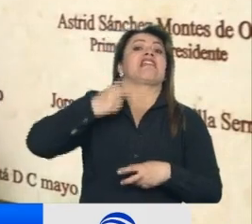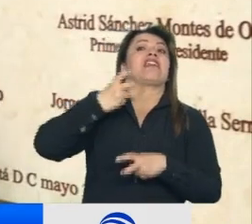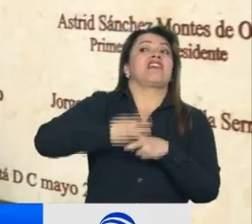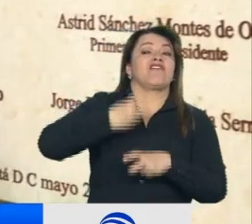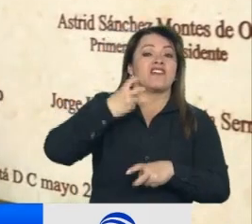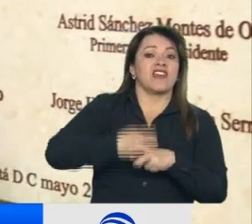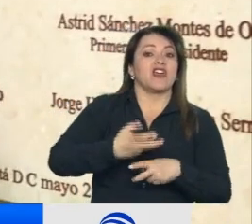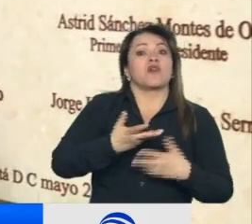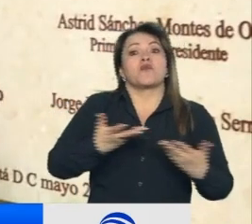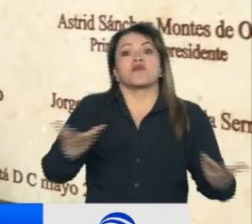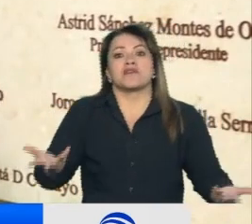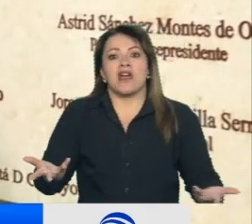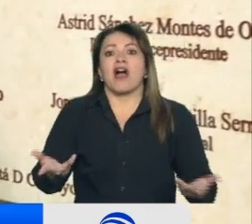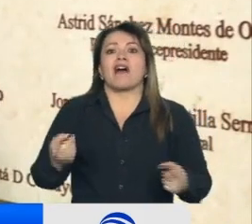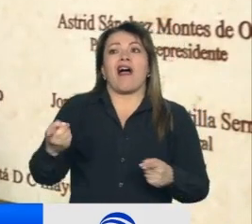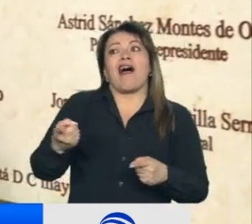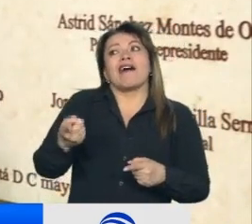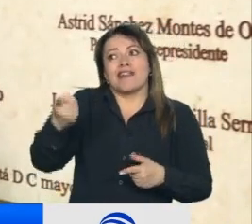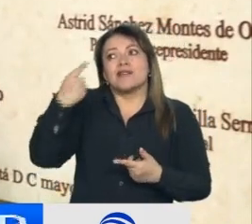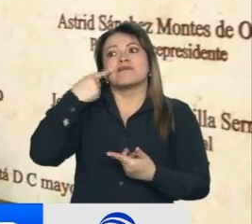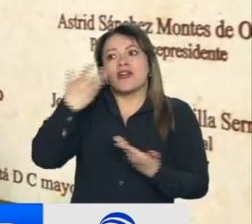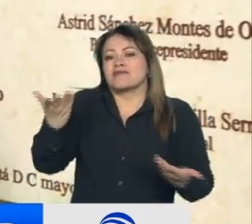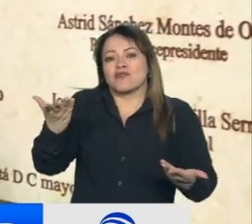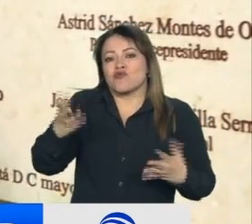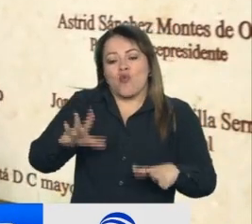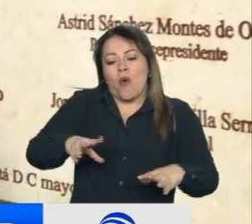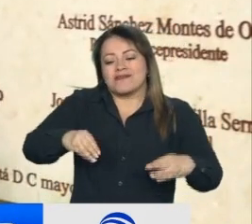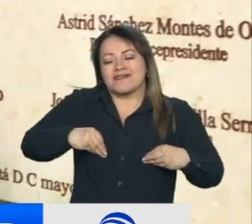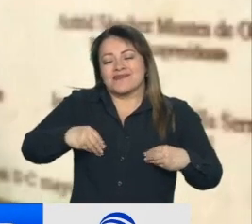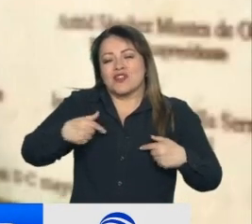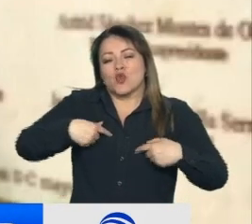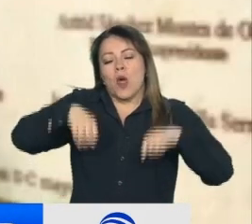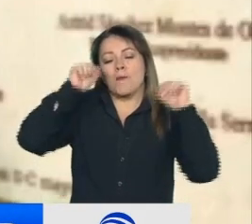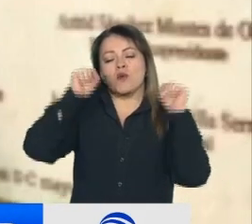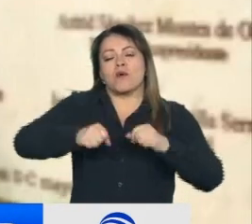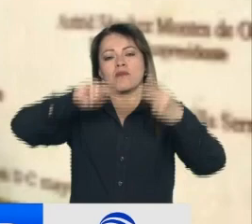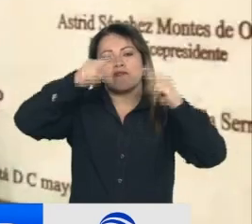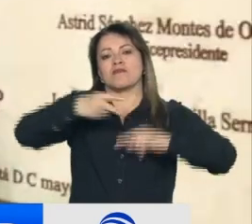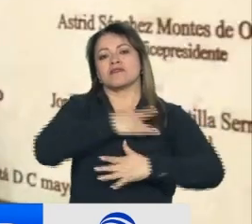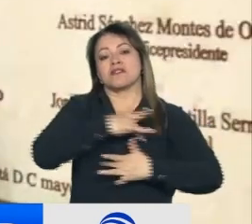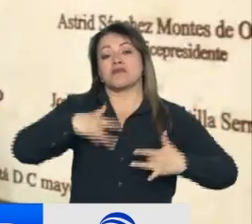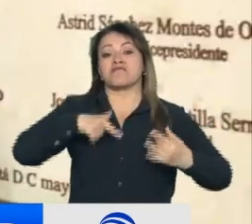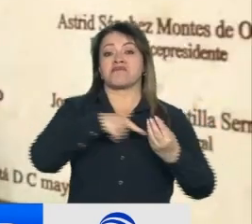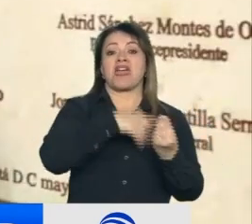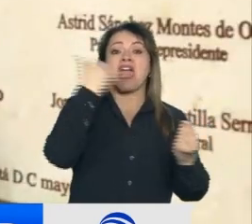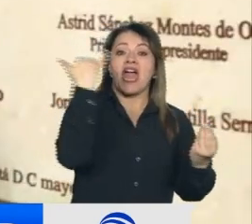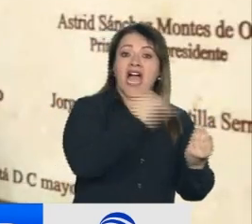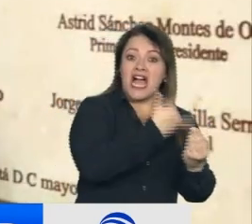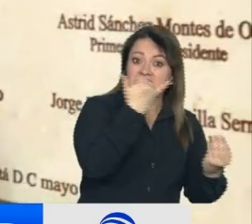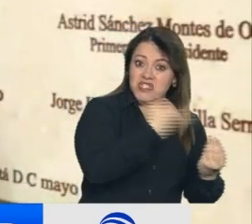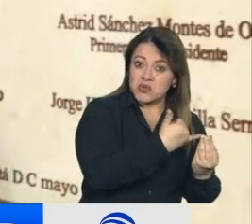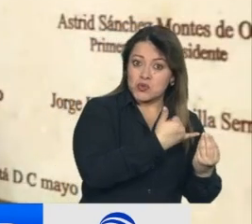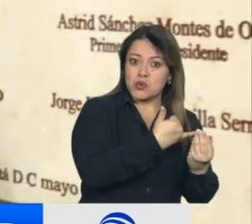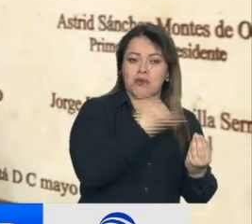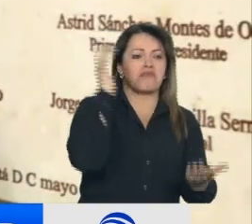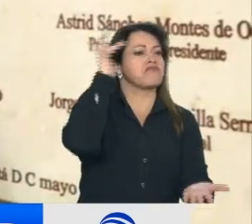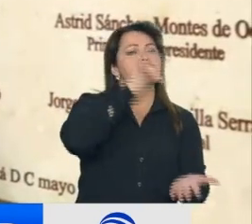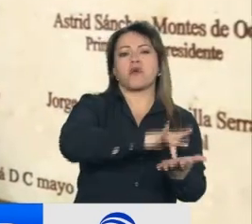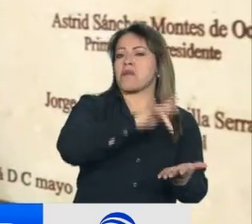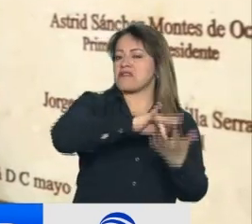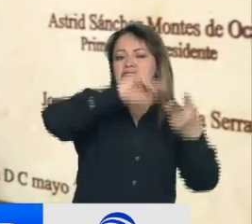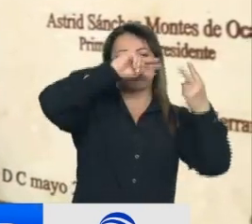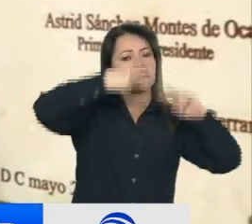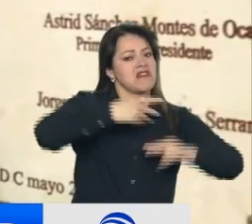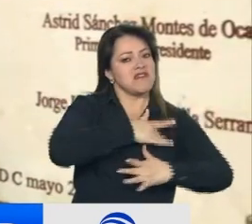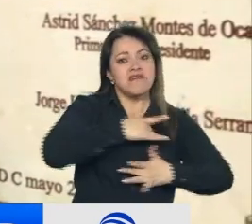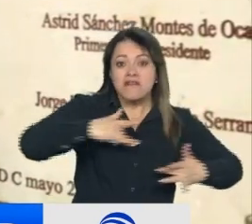las mayorías que le permitan aprobar con holgura la reforma a la salud. Vemos que ya el Partido Conservador, por decisión de bancada, no va a acompañar esa